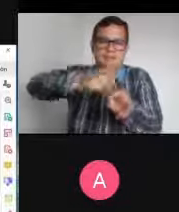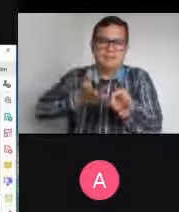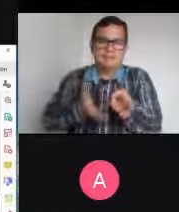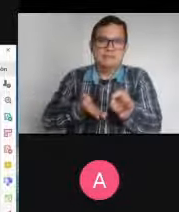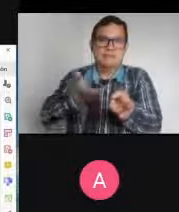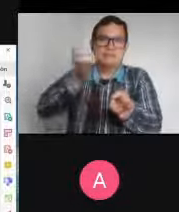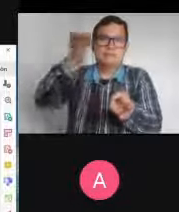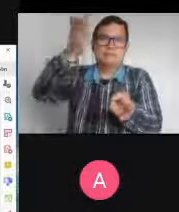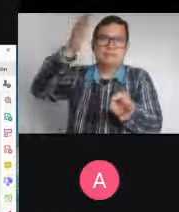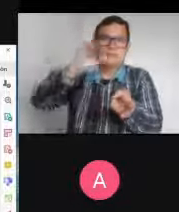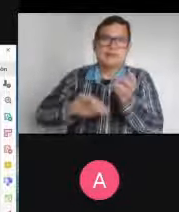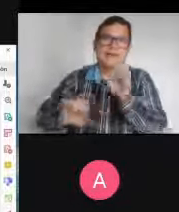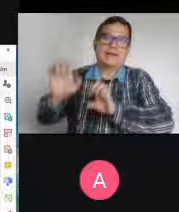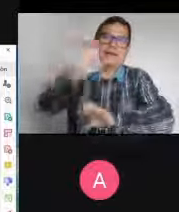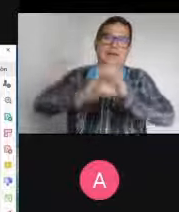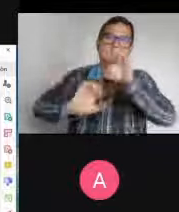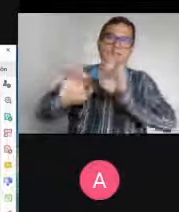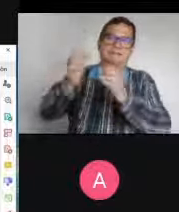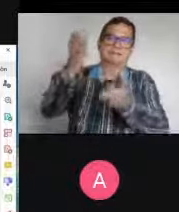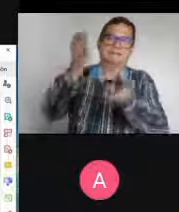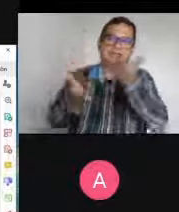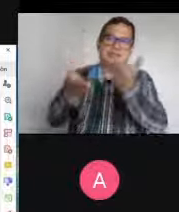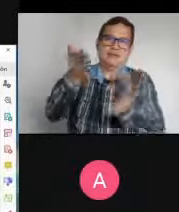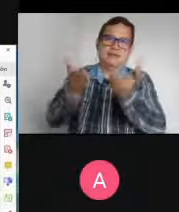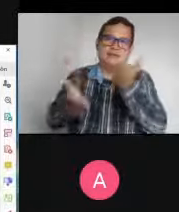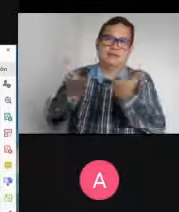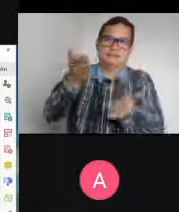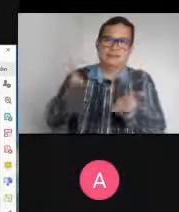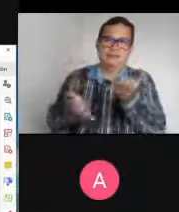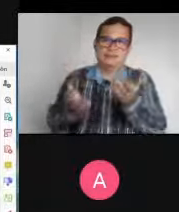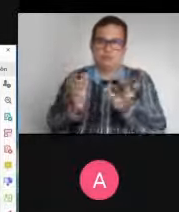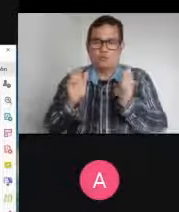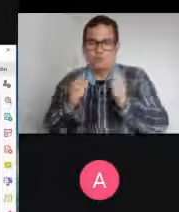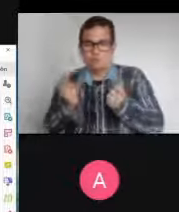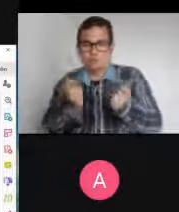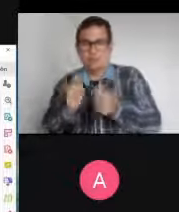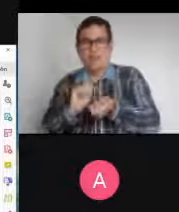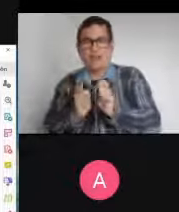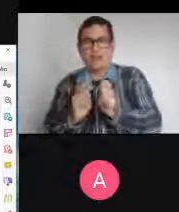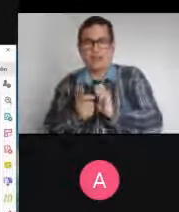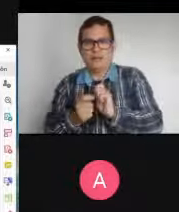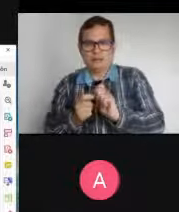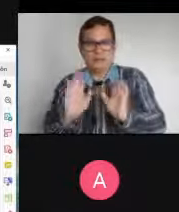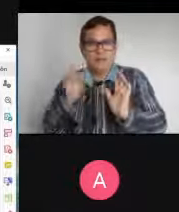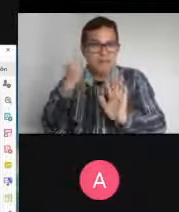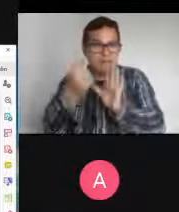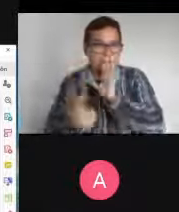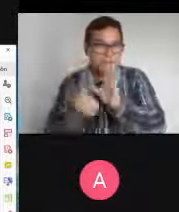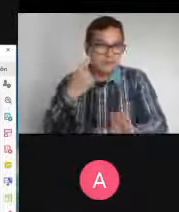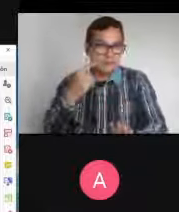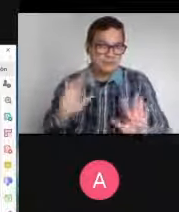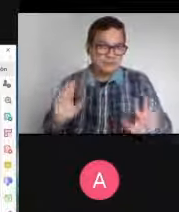que sea una resistencia variable, que yo la pueda modificar. No sé si hay alguna pregunta hasta acá, alguna inquietud.